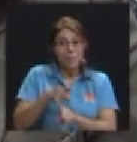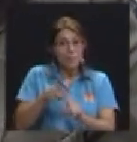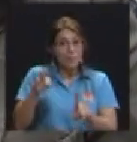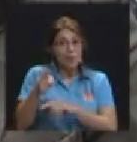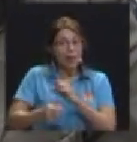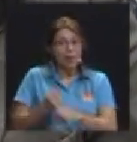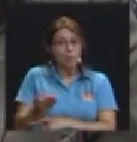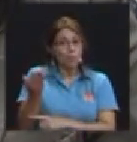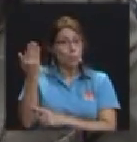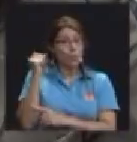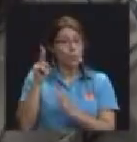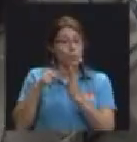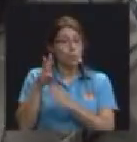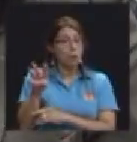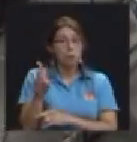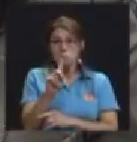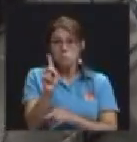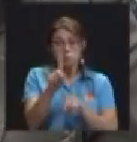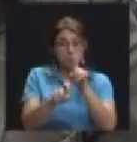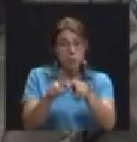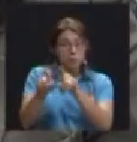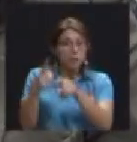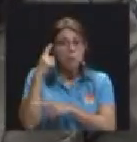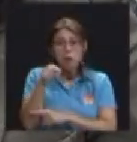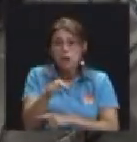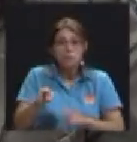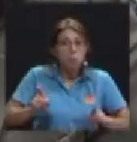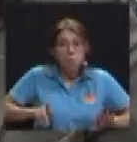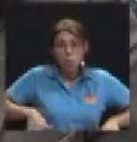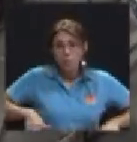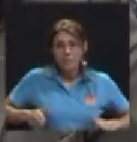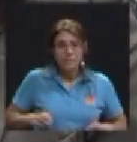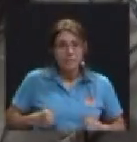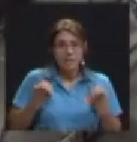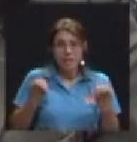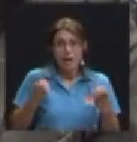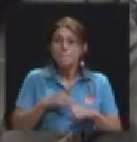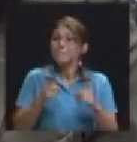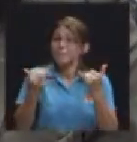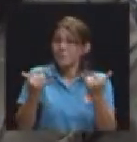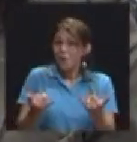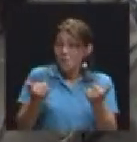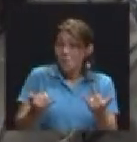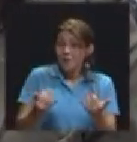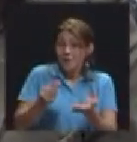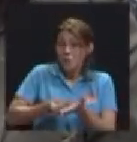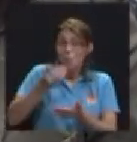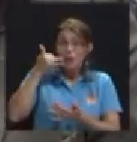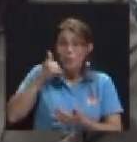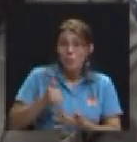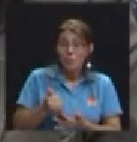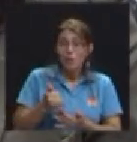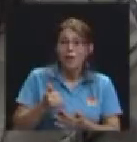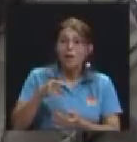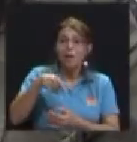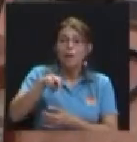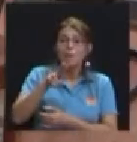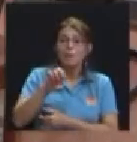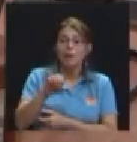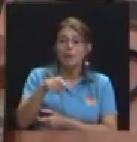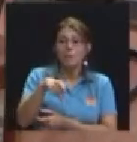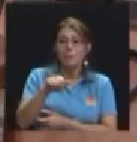de los artículos de los principales, ¿verdad? De los primeros, está entre los primeros artículos también el tema de las